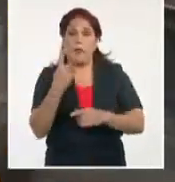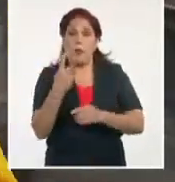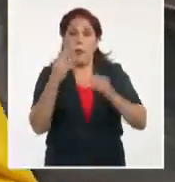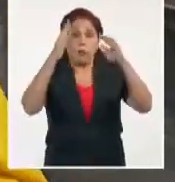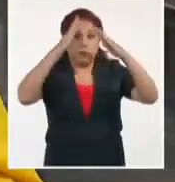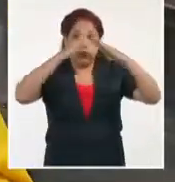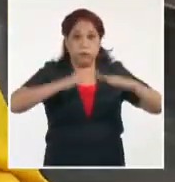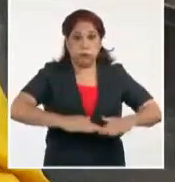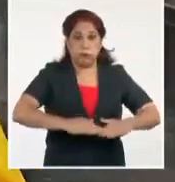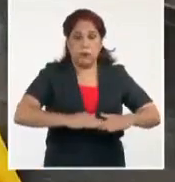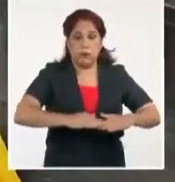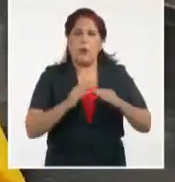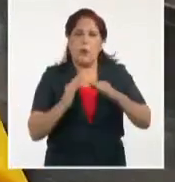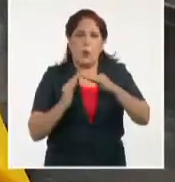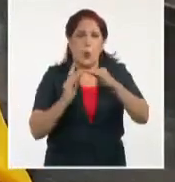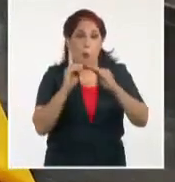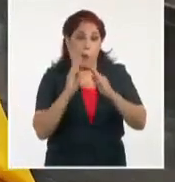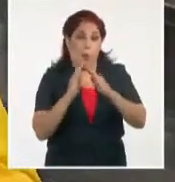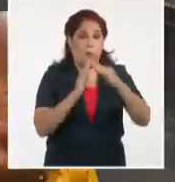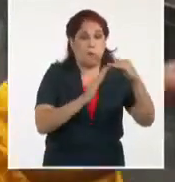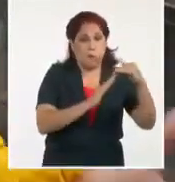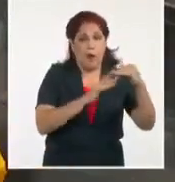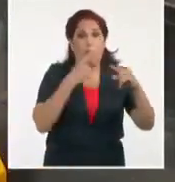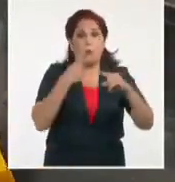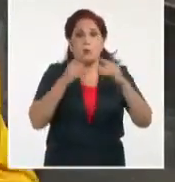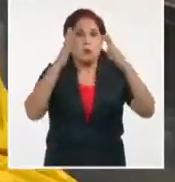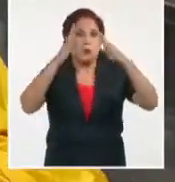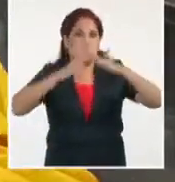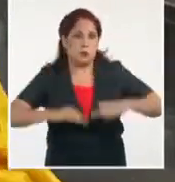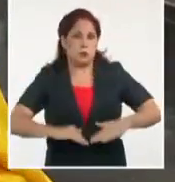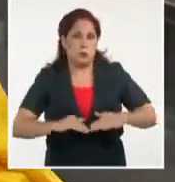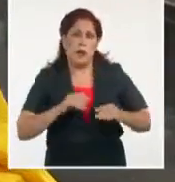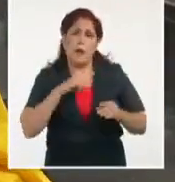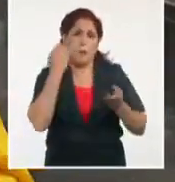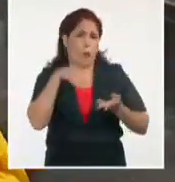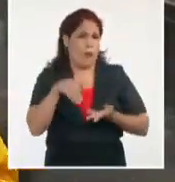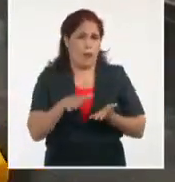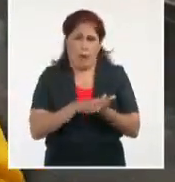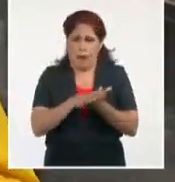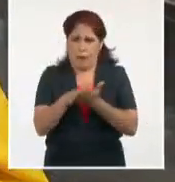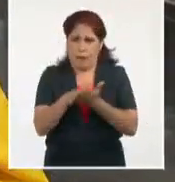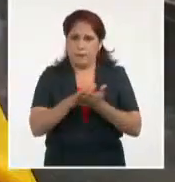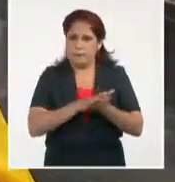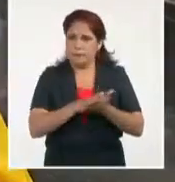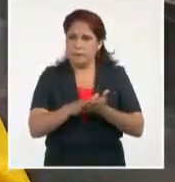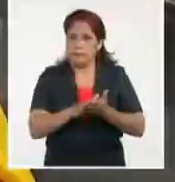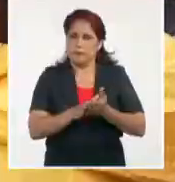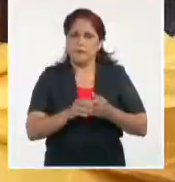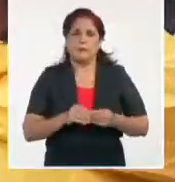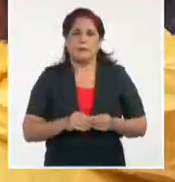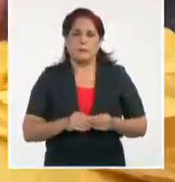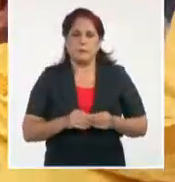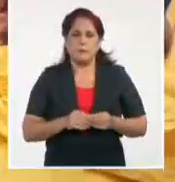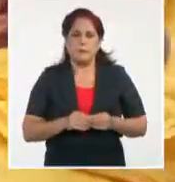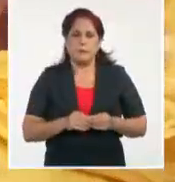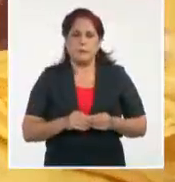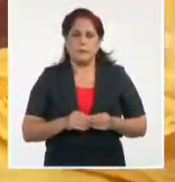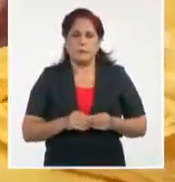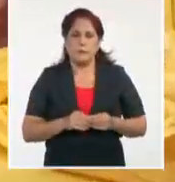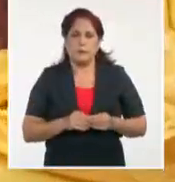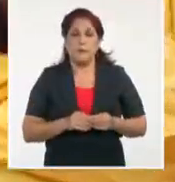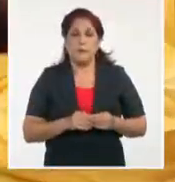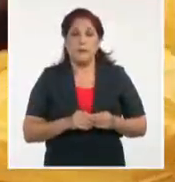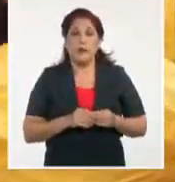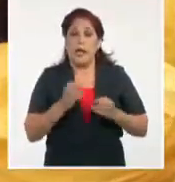2 parciales y uno más fuerte, no causaron pérdida, no se causó pérdida humana. Según